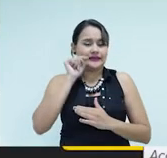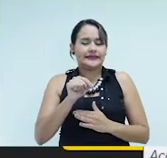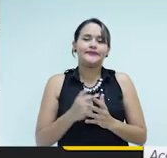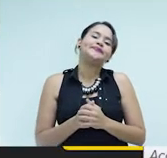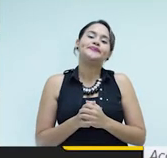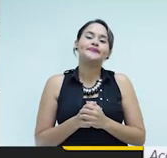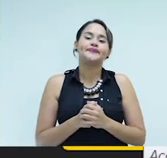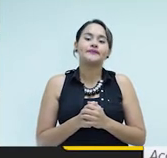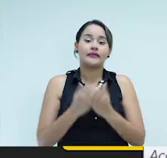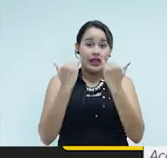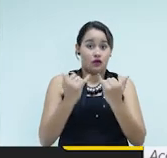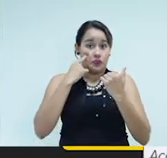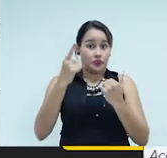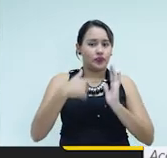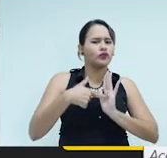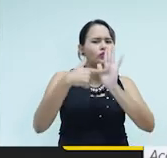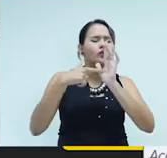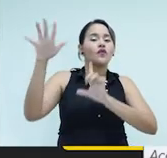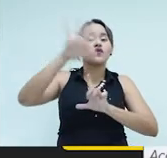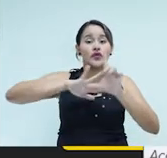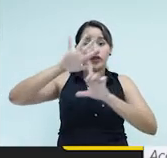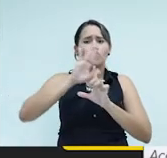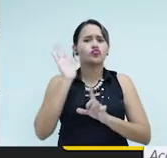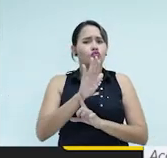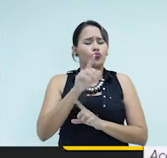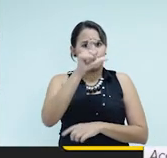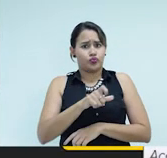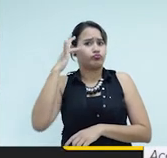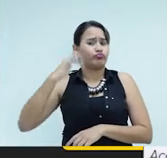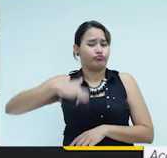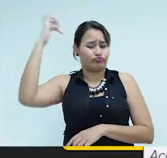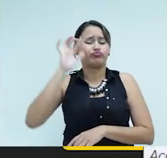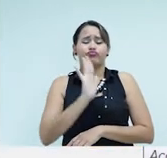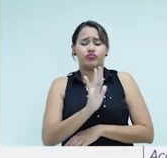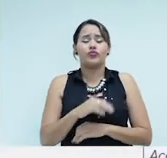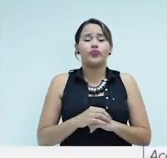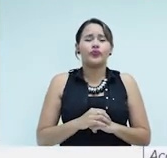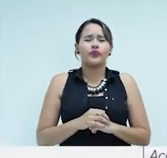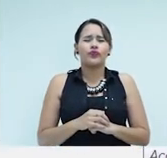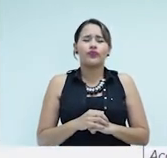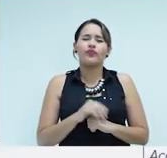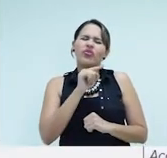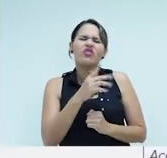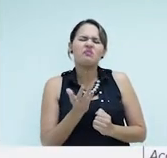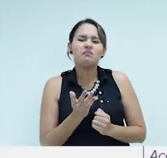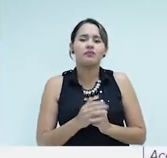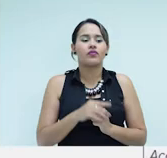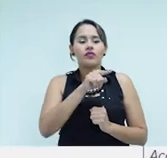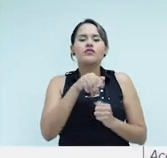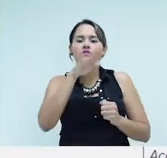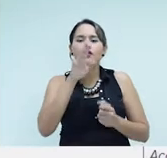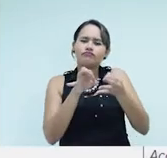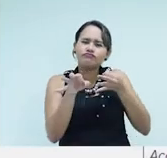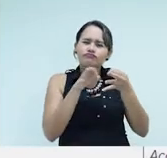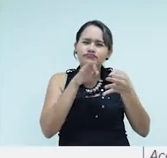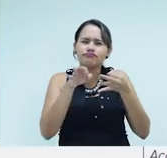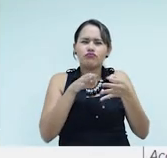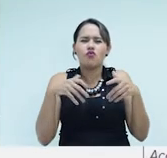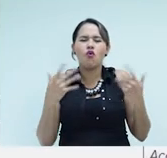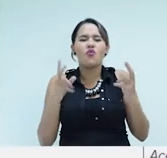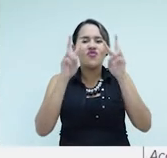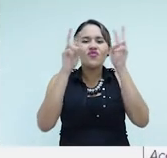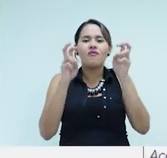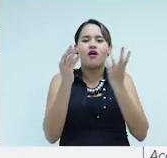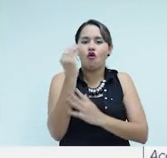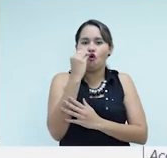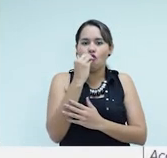tomamos de un link. Ese link nos da la explicación, pero lo más importante considero es la